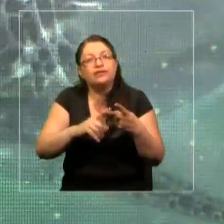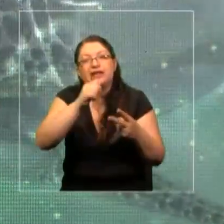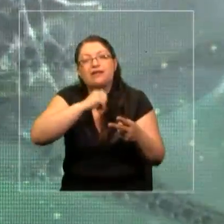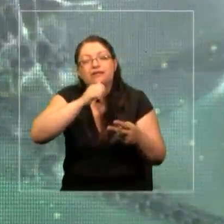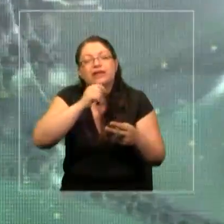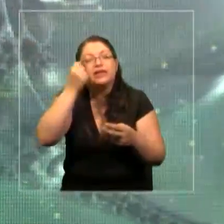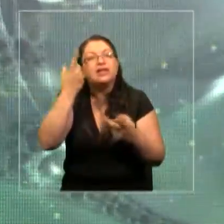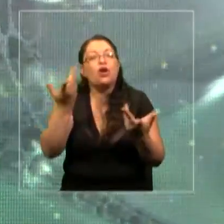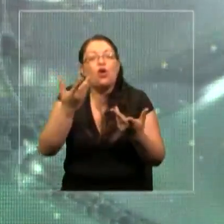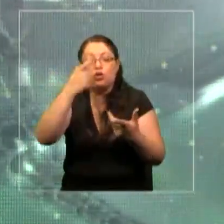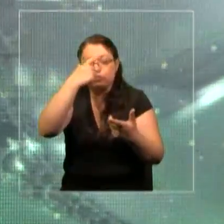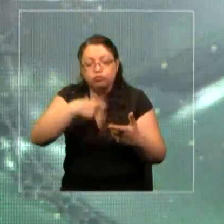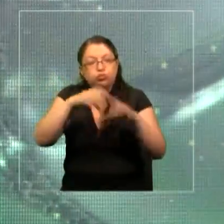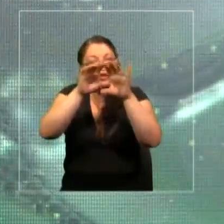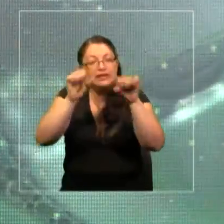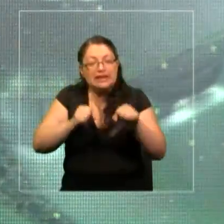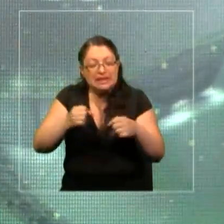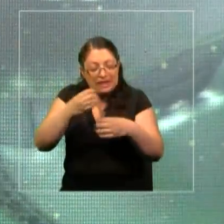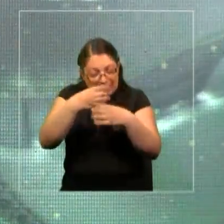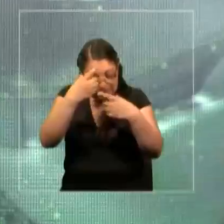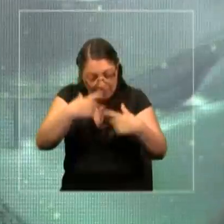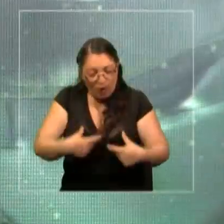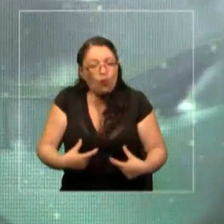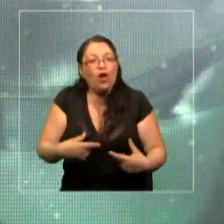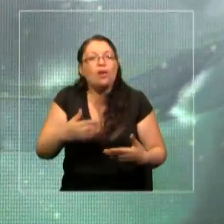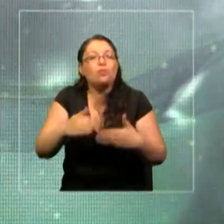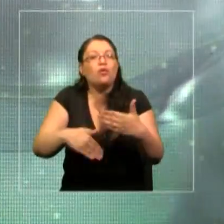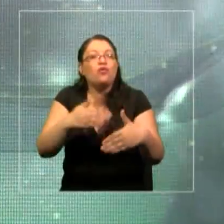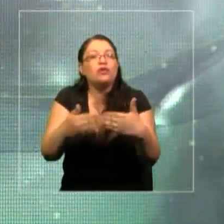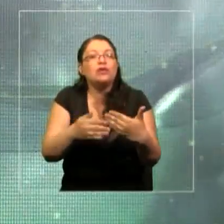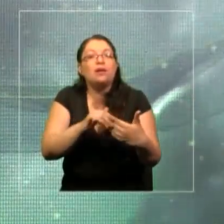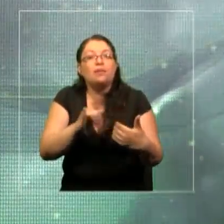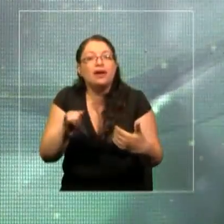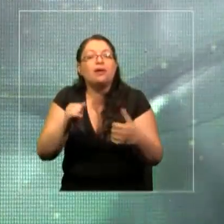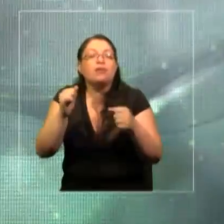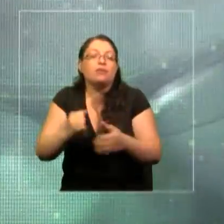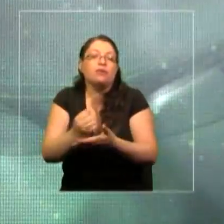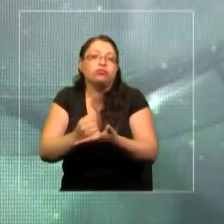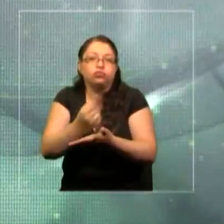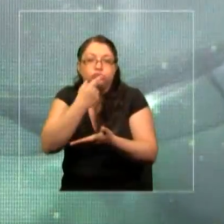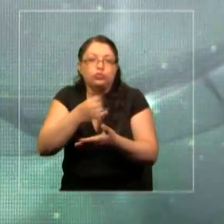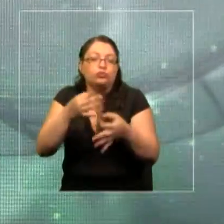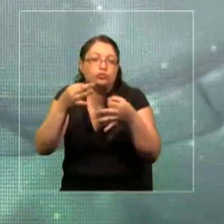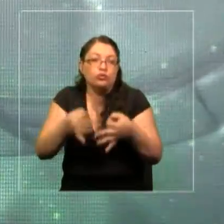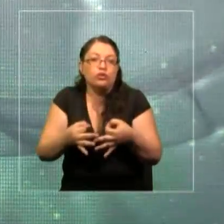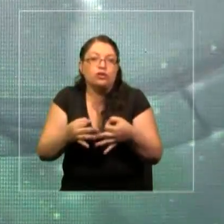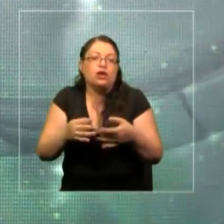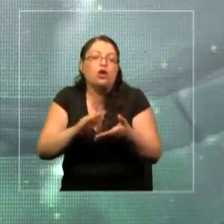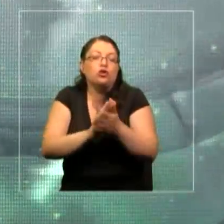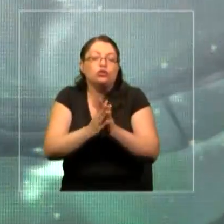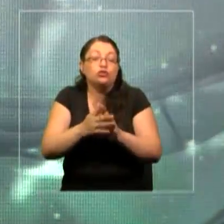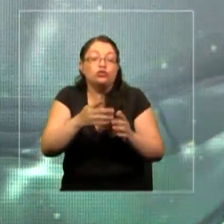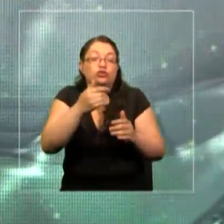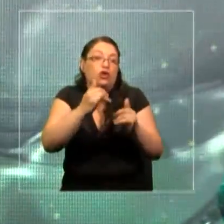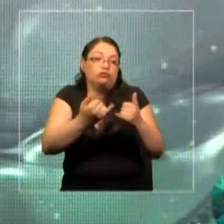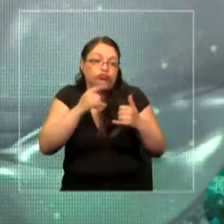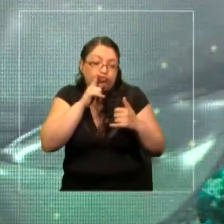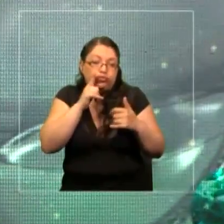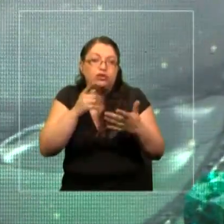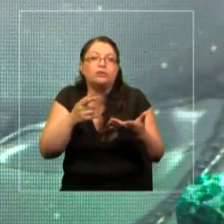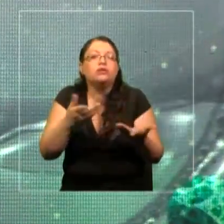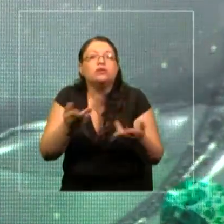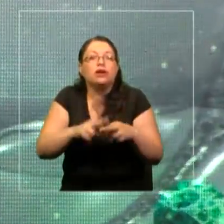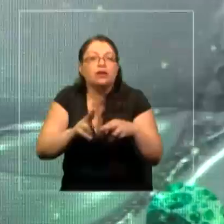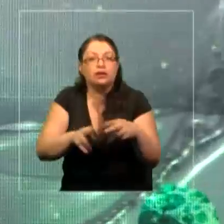sistema biológico funciona para derivar a una terapia óptima en base a los datos que tenemos. ¿Qué ¿Qué tenemos que hacer